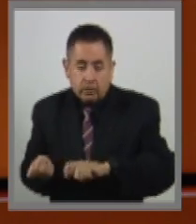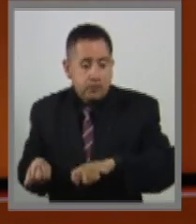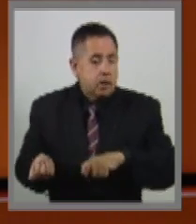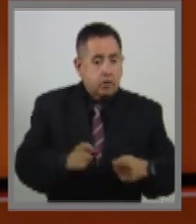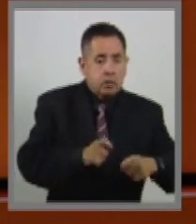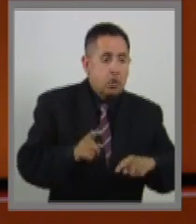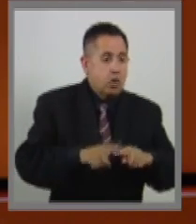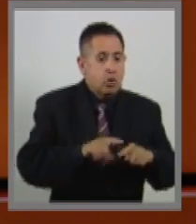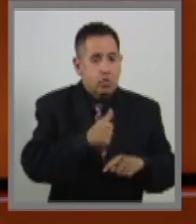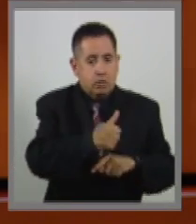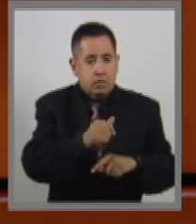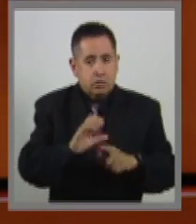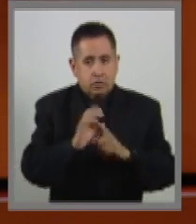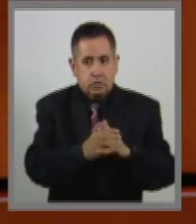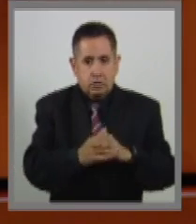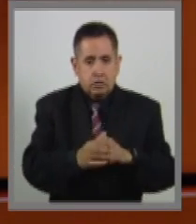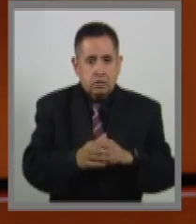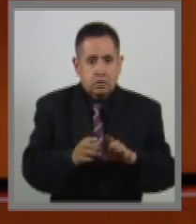que dictaminen,